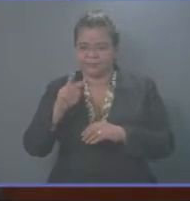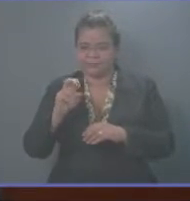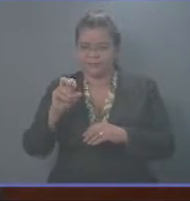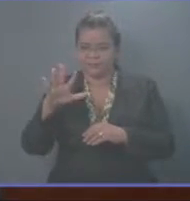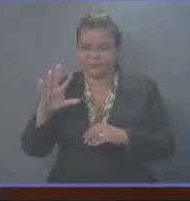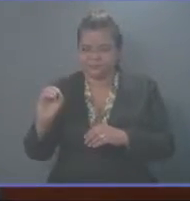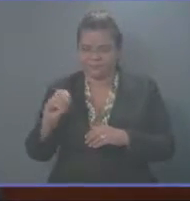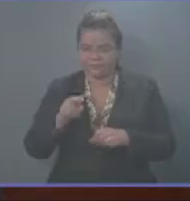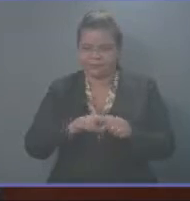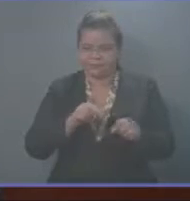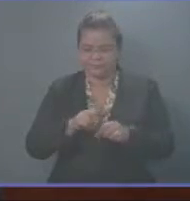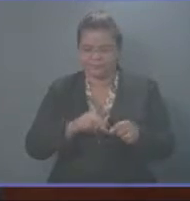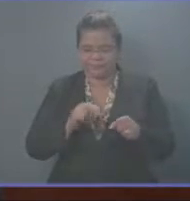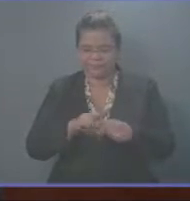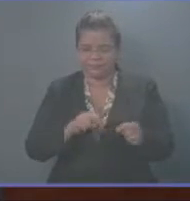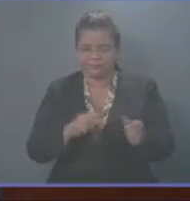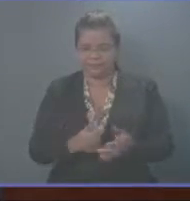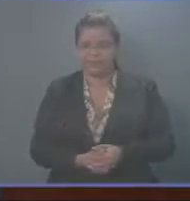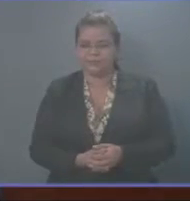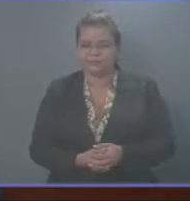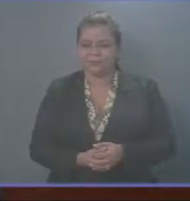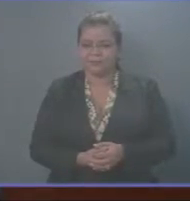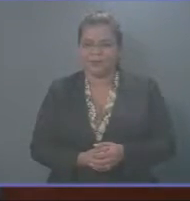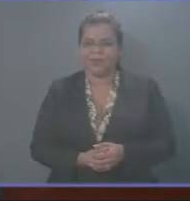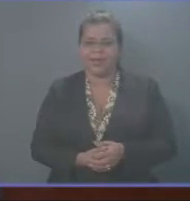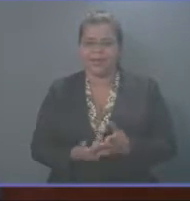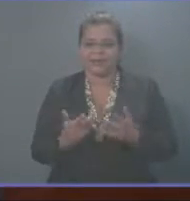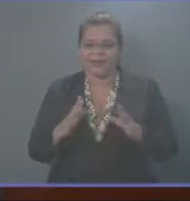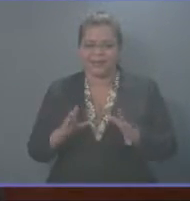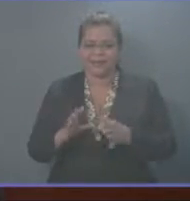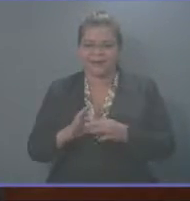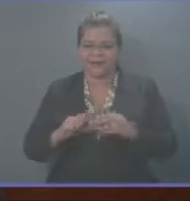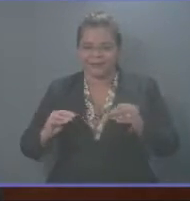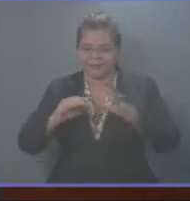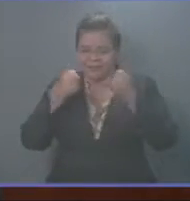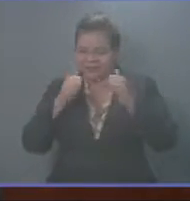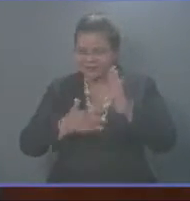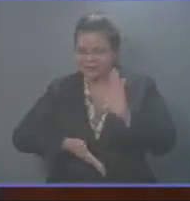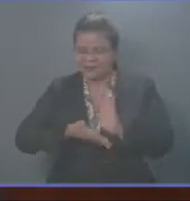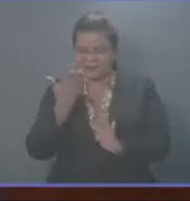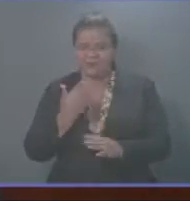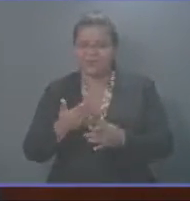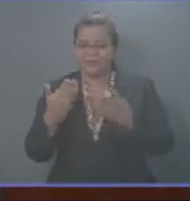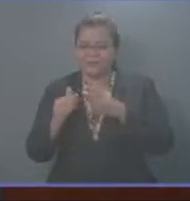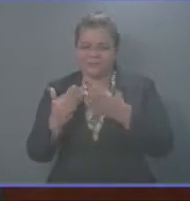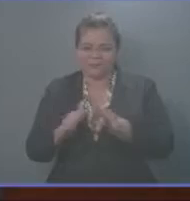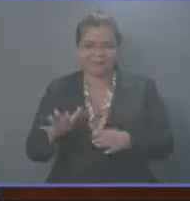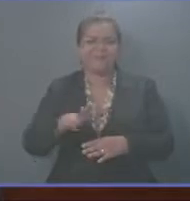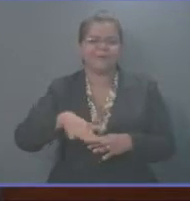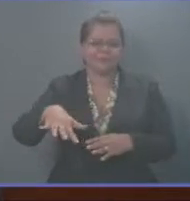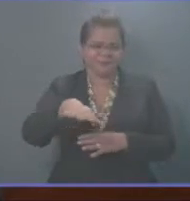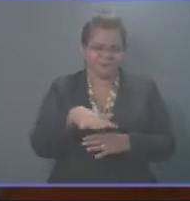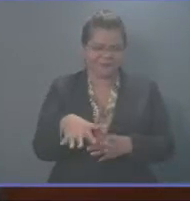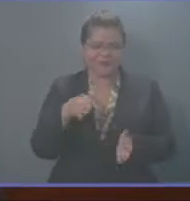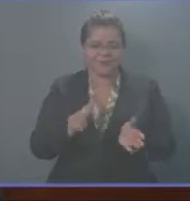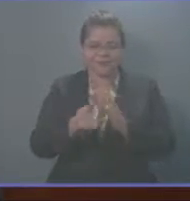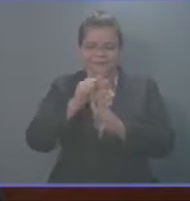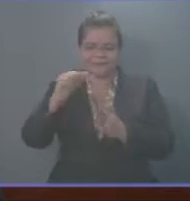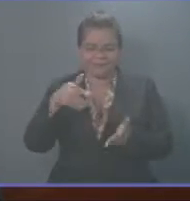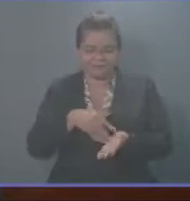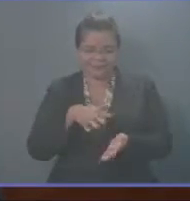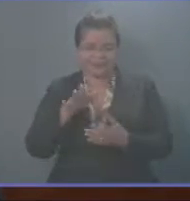24.733.250 dólares de los Estados Unidos de América, siendo que diferentes ramos e instituciones del sector